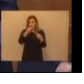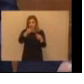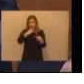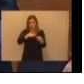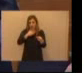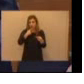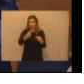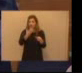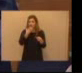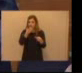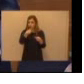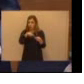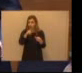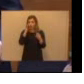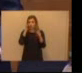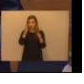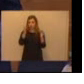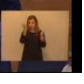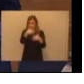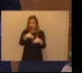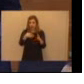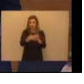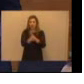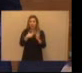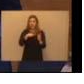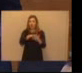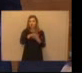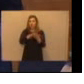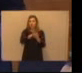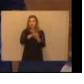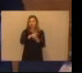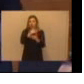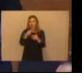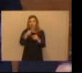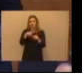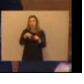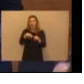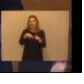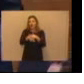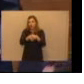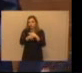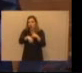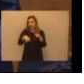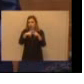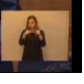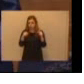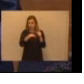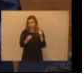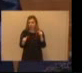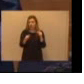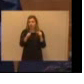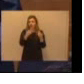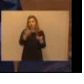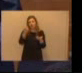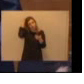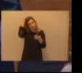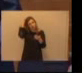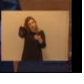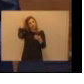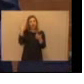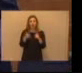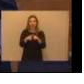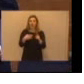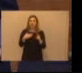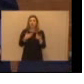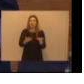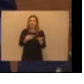imprudentes podríamos hablar de los medios que se disponen en Asturias, en fin, con cierta satisfacción. No